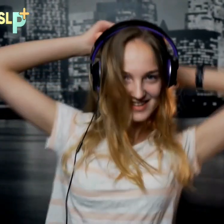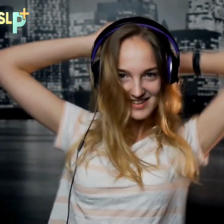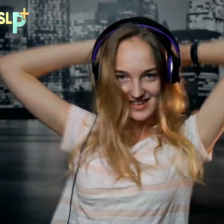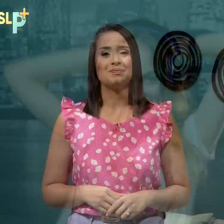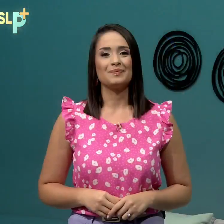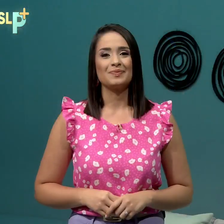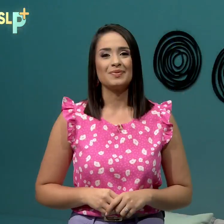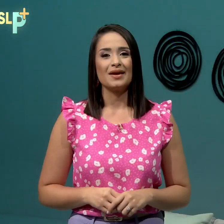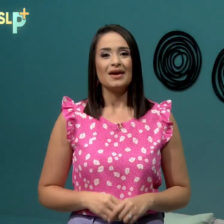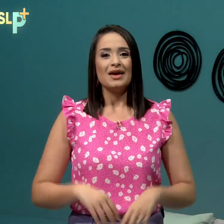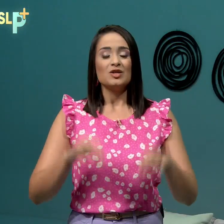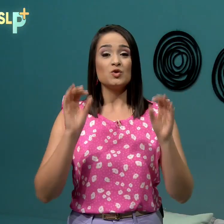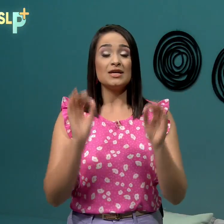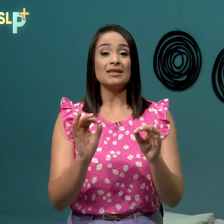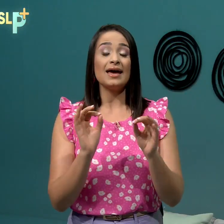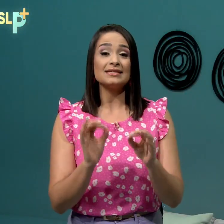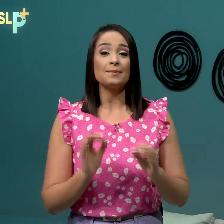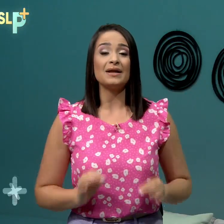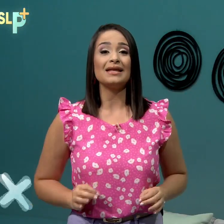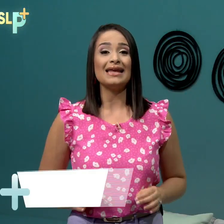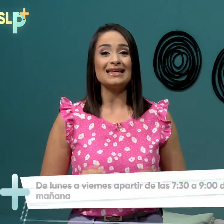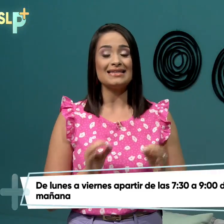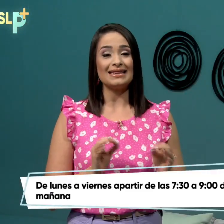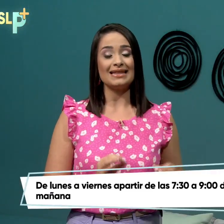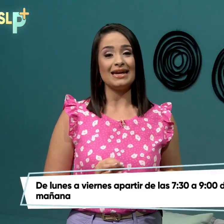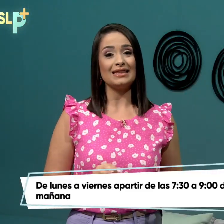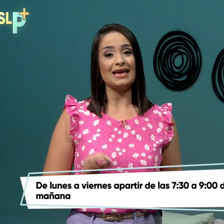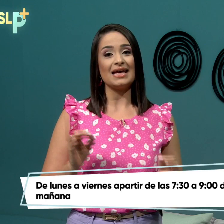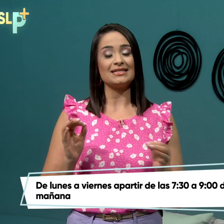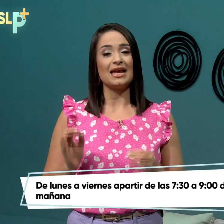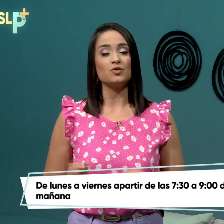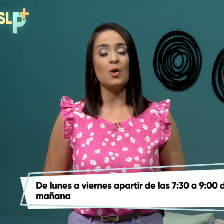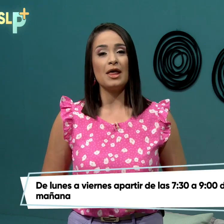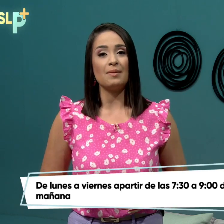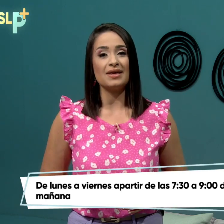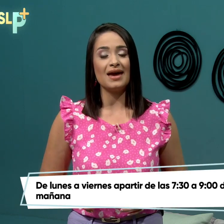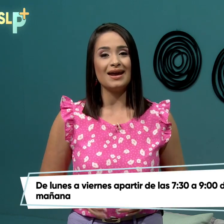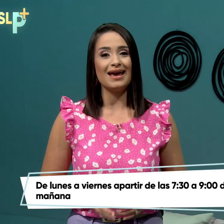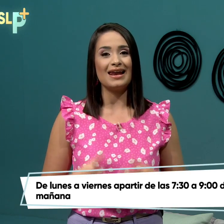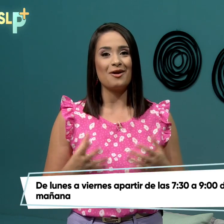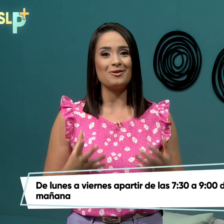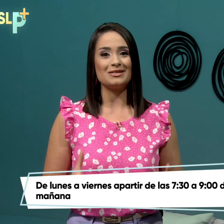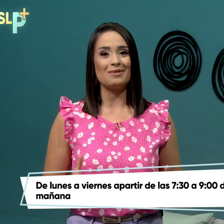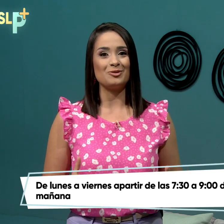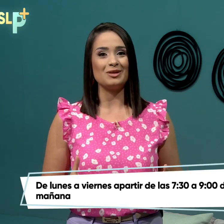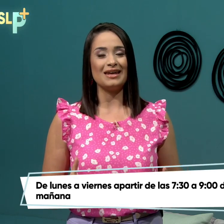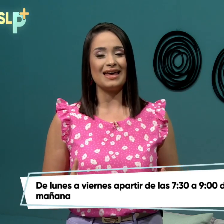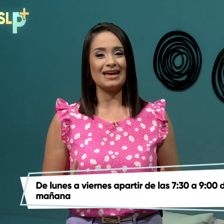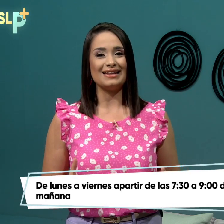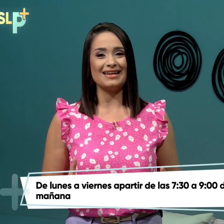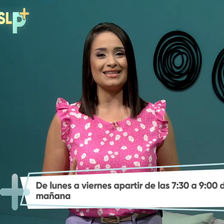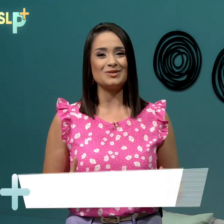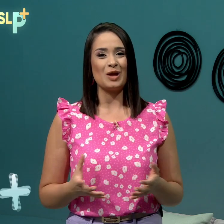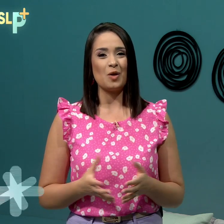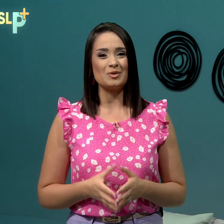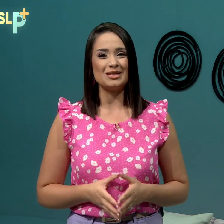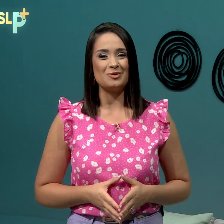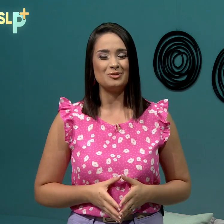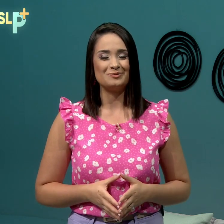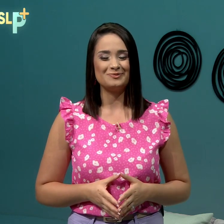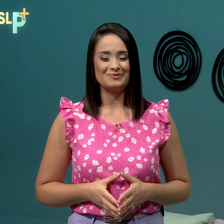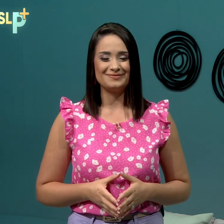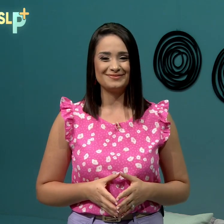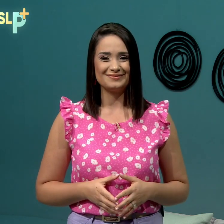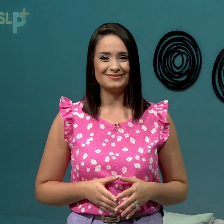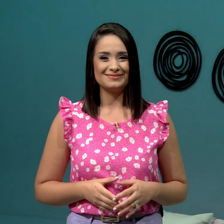actitud. Su cita es a partir de las 7:30 y hasta las 9 de la mañana en la revista matutina de Canal 13, Su Lado